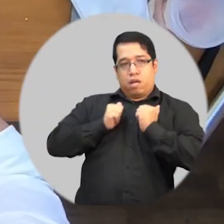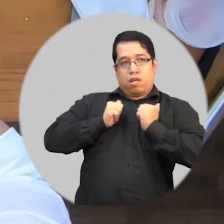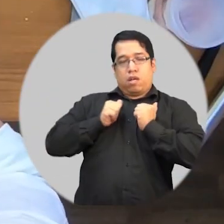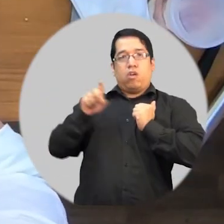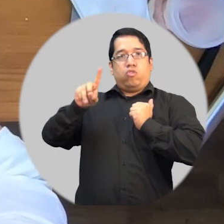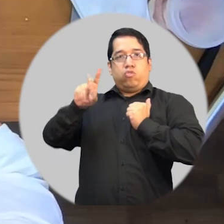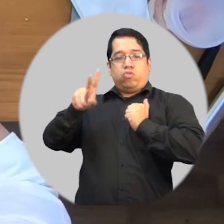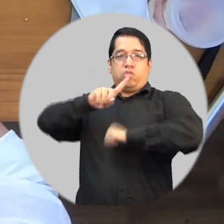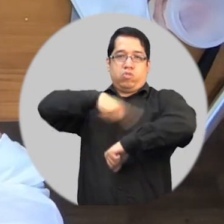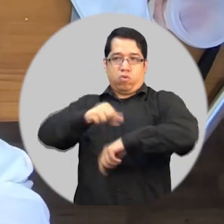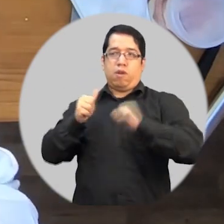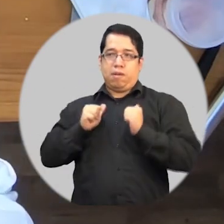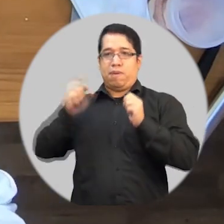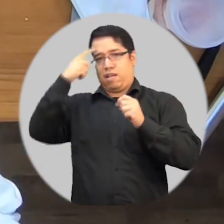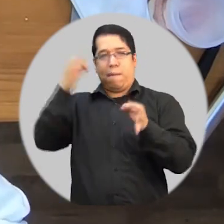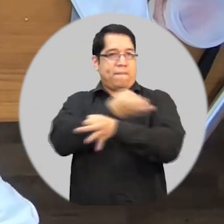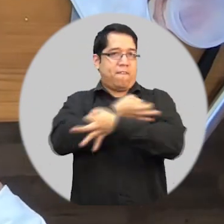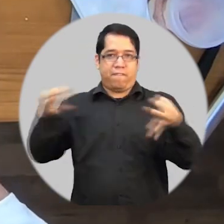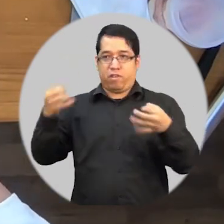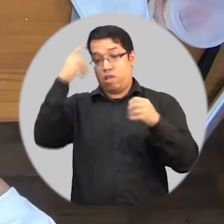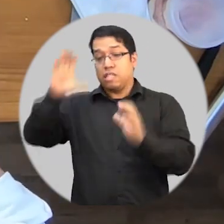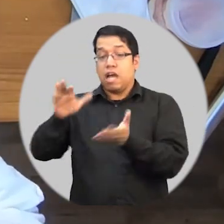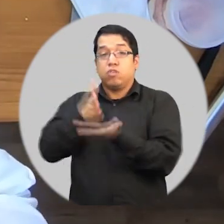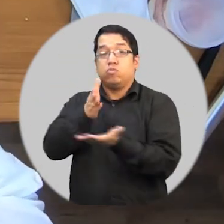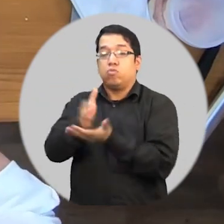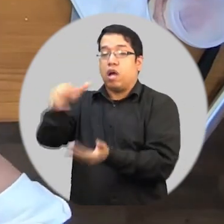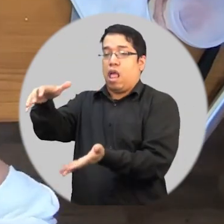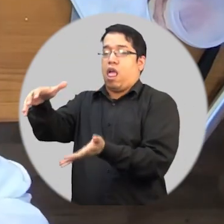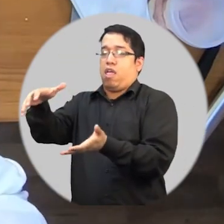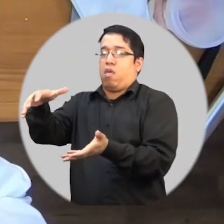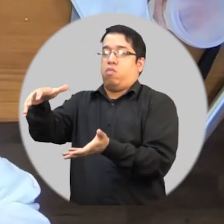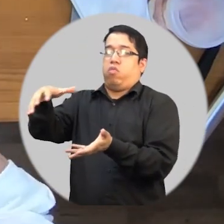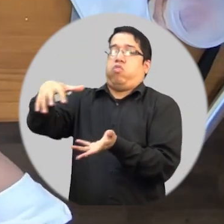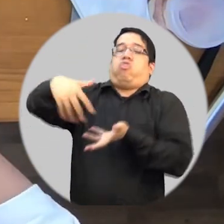perfecto y para que no se caiga la torta.